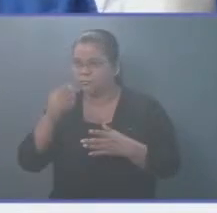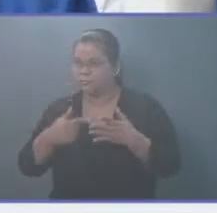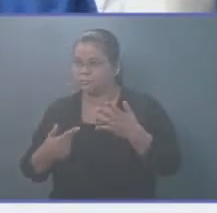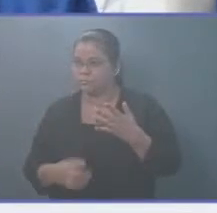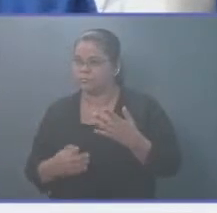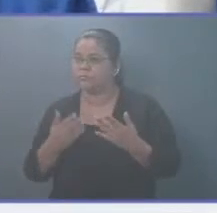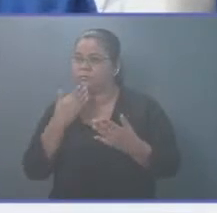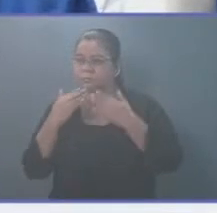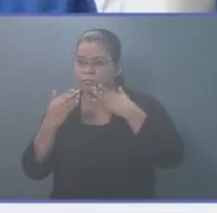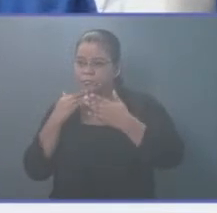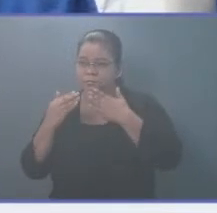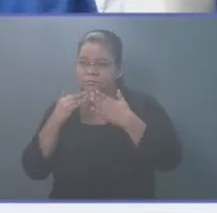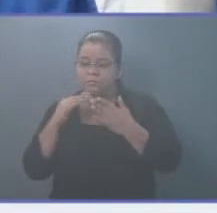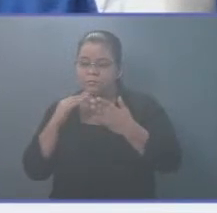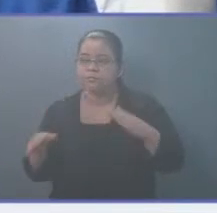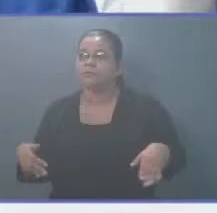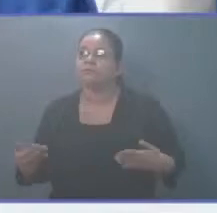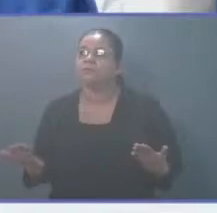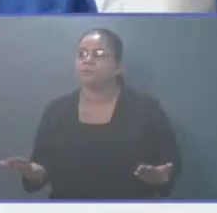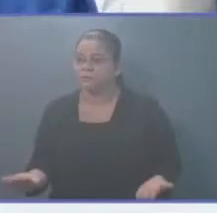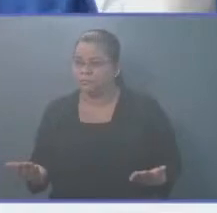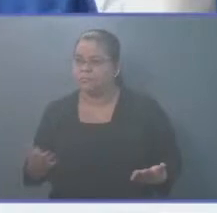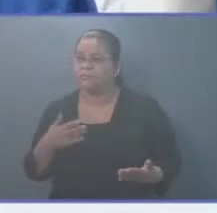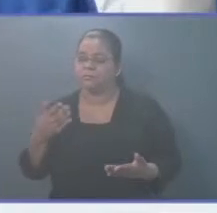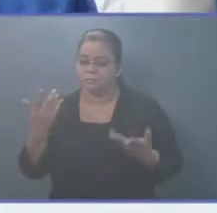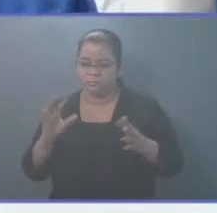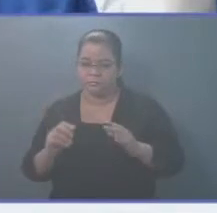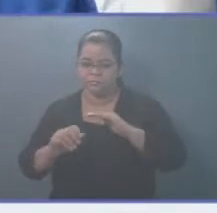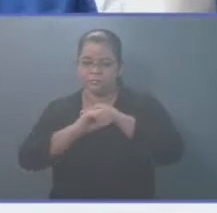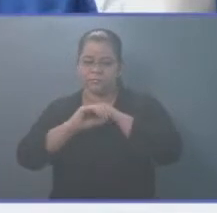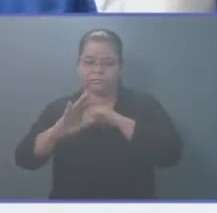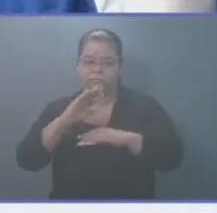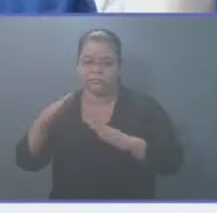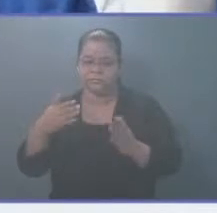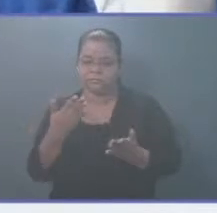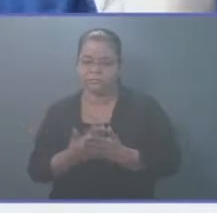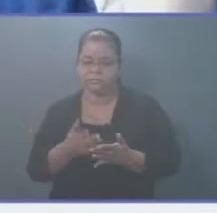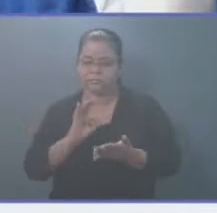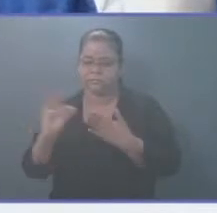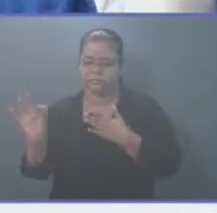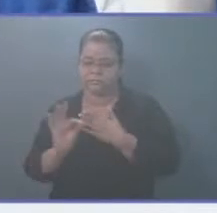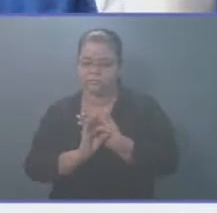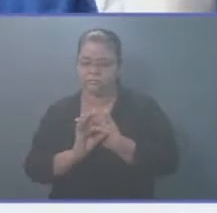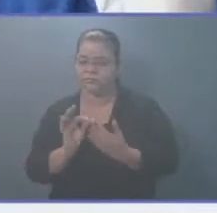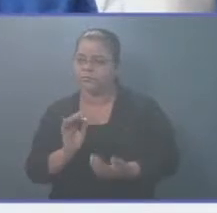qué, porque ellos son los que han promovido este proyecto.